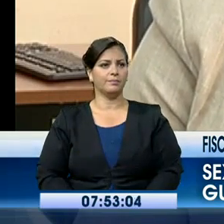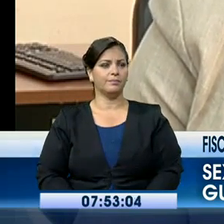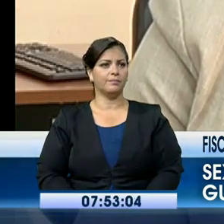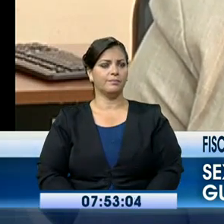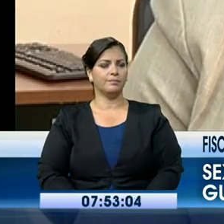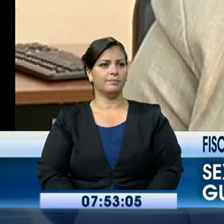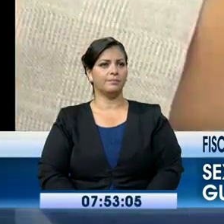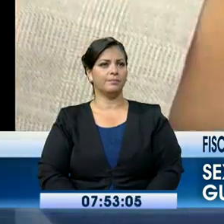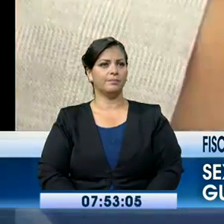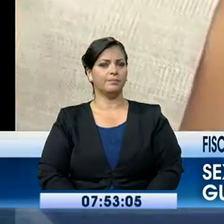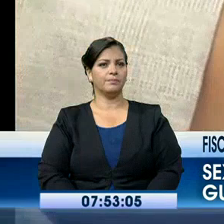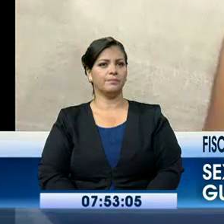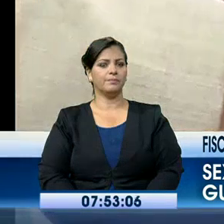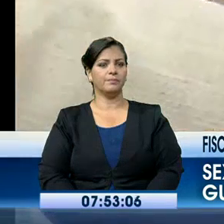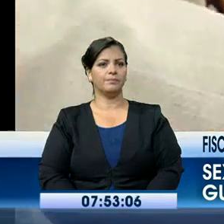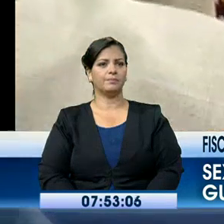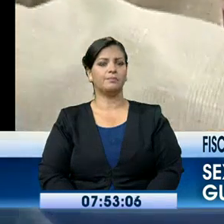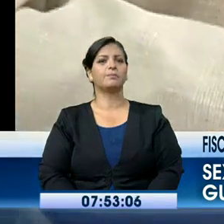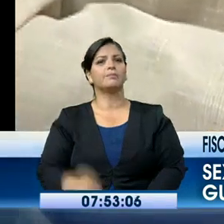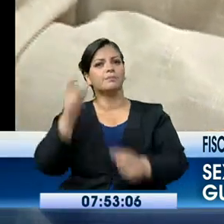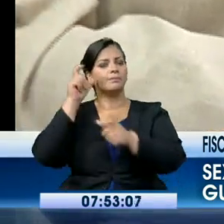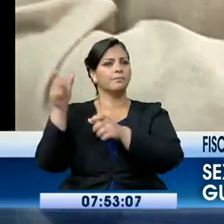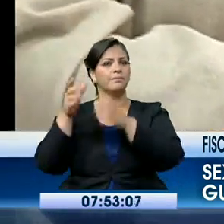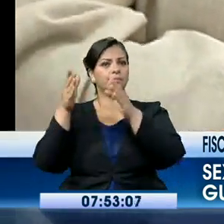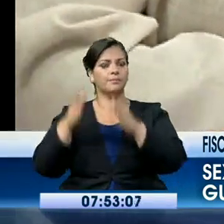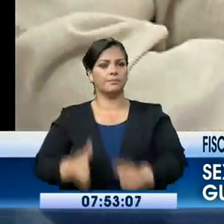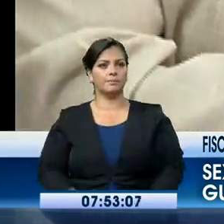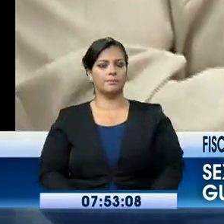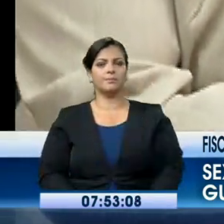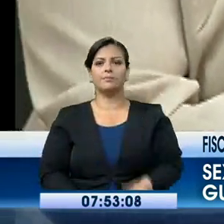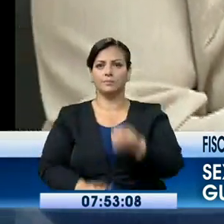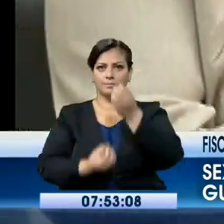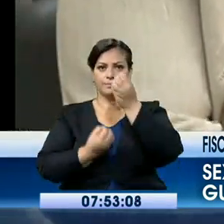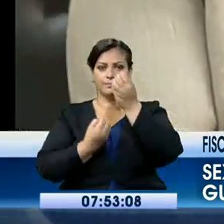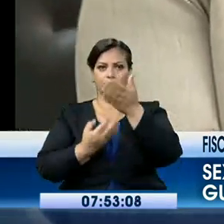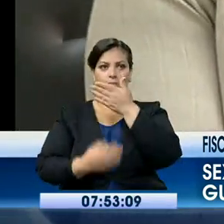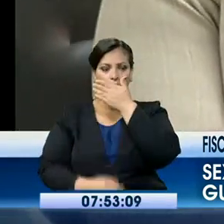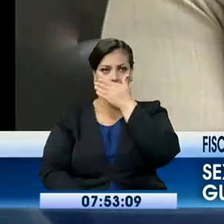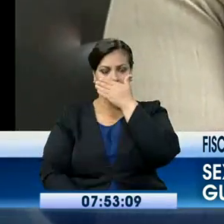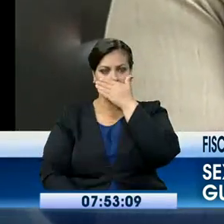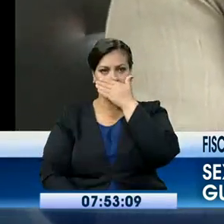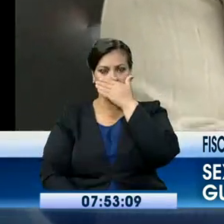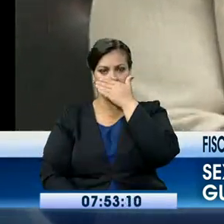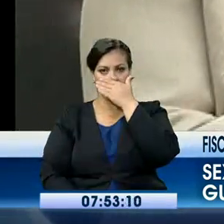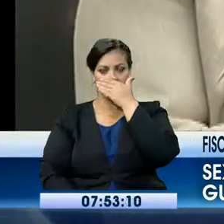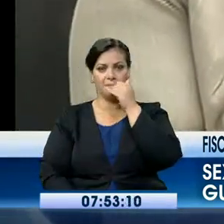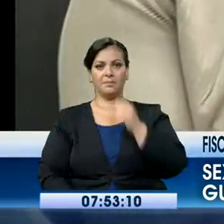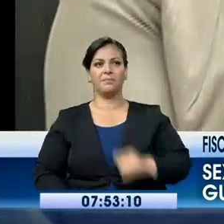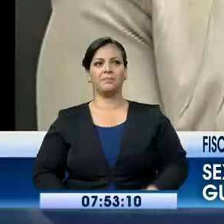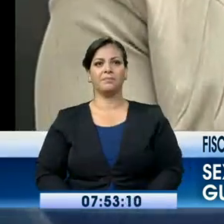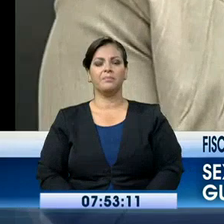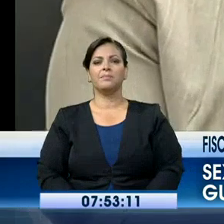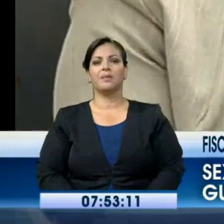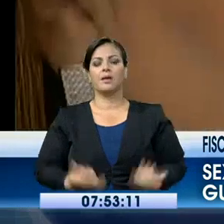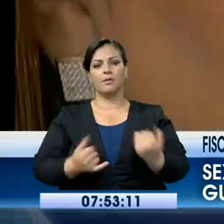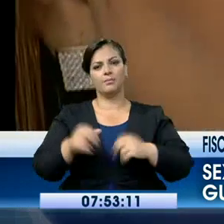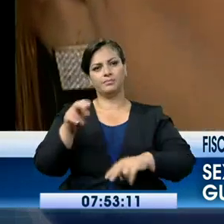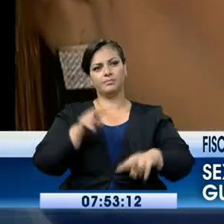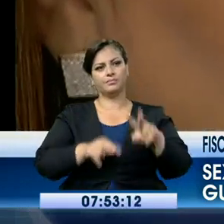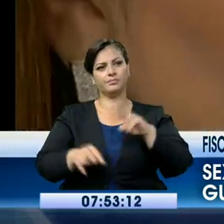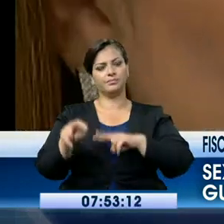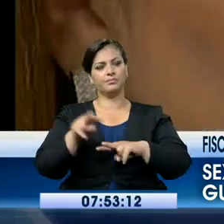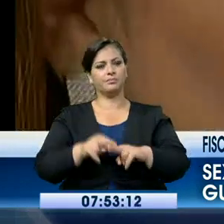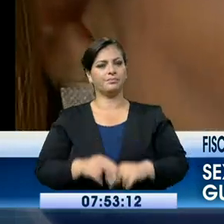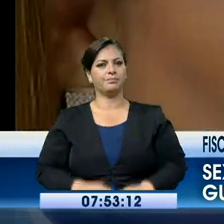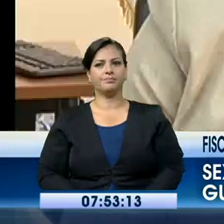que es a las madres. La fiscal provincial Patricia Morejón dice que dentro de las investigaciones también se contempla la concurrencia